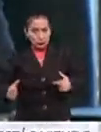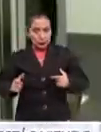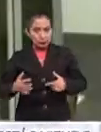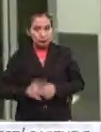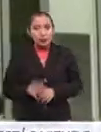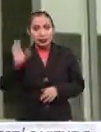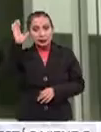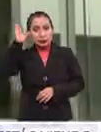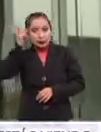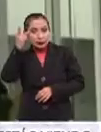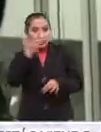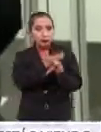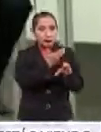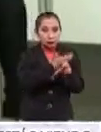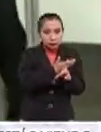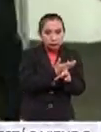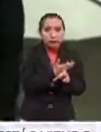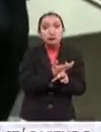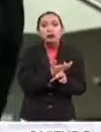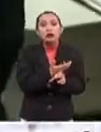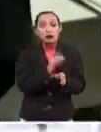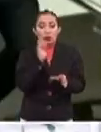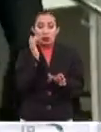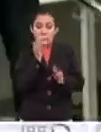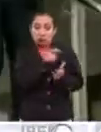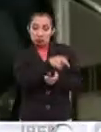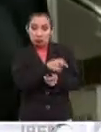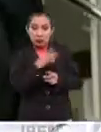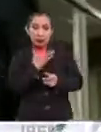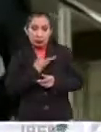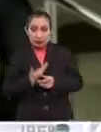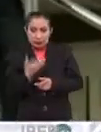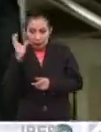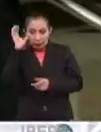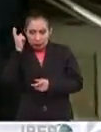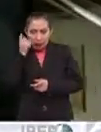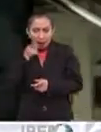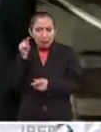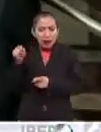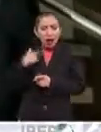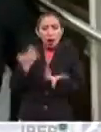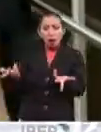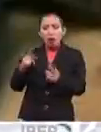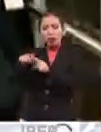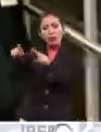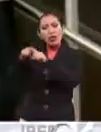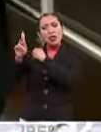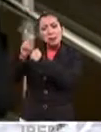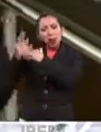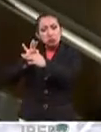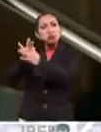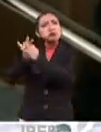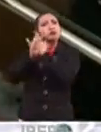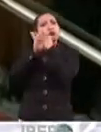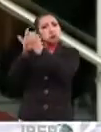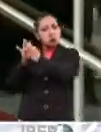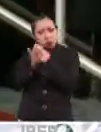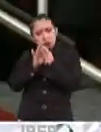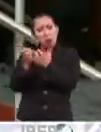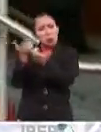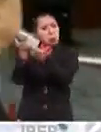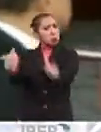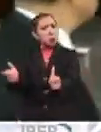económicas, la china y la estadounidense. Por un lado, el presidente de China, Xi Jinping, habla del multilateralismo, es decir, a